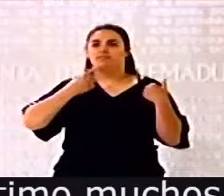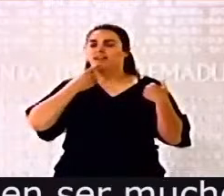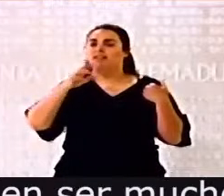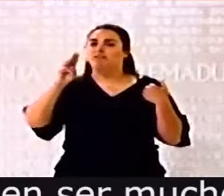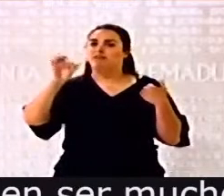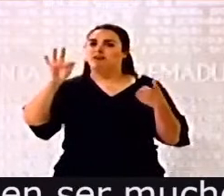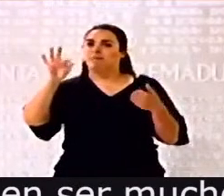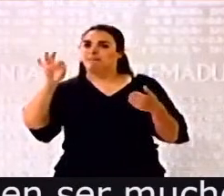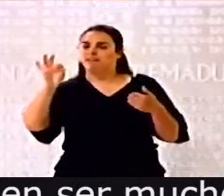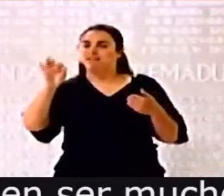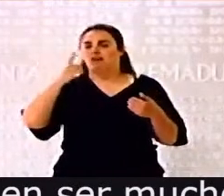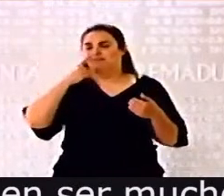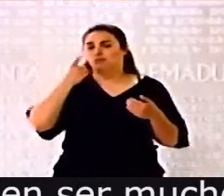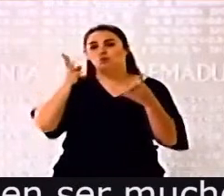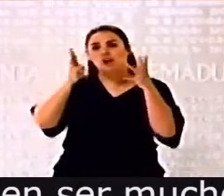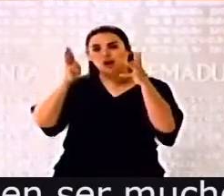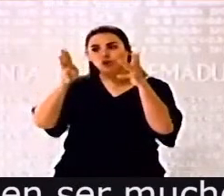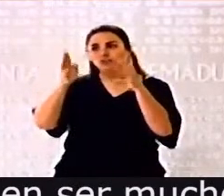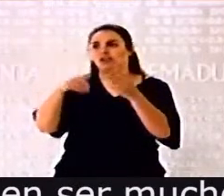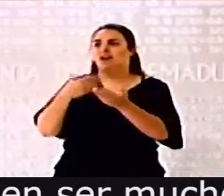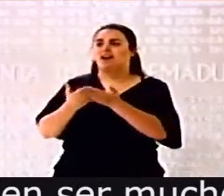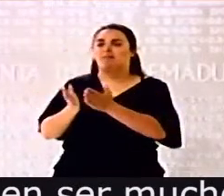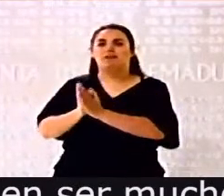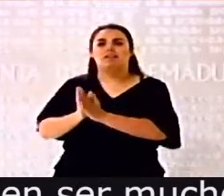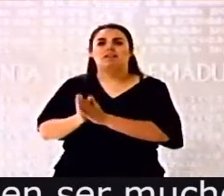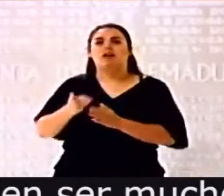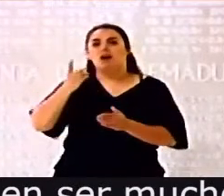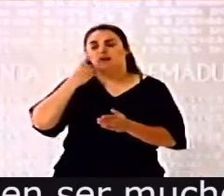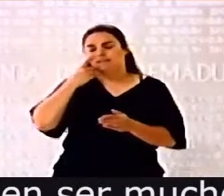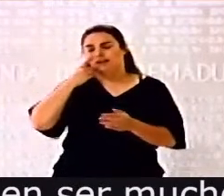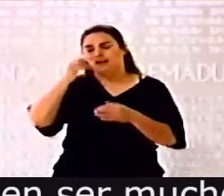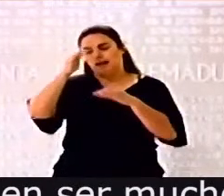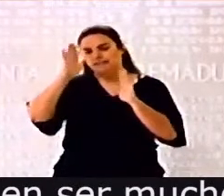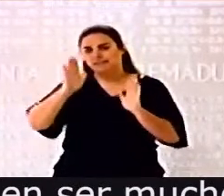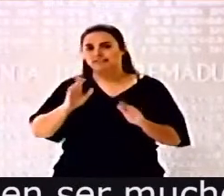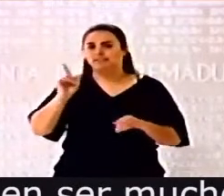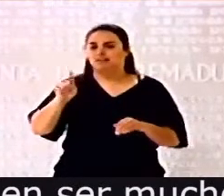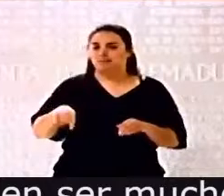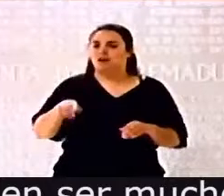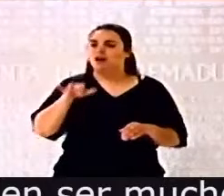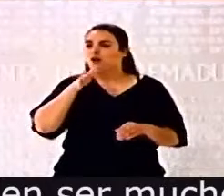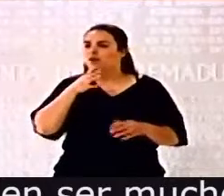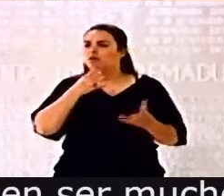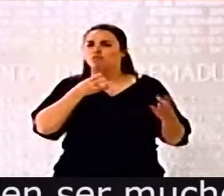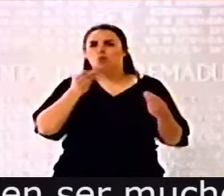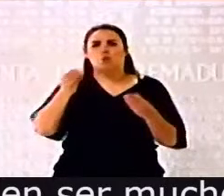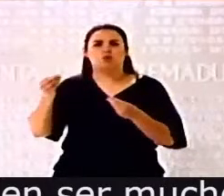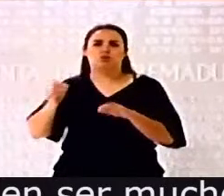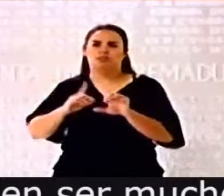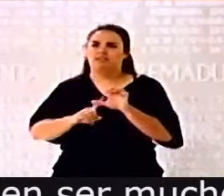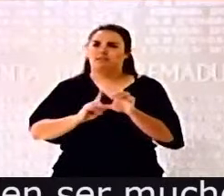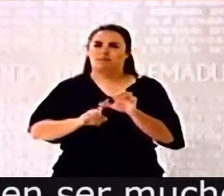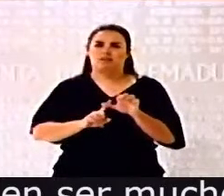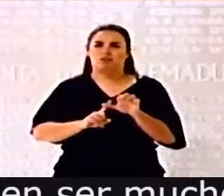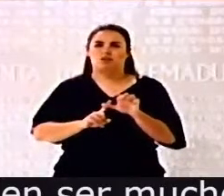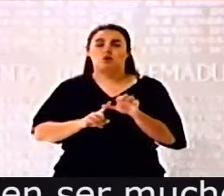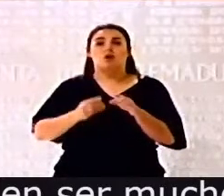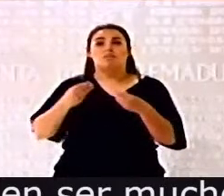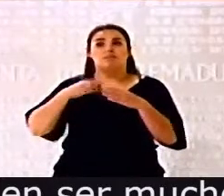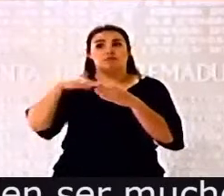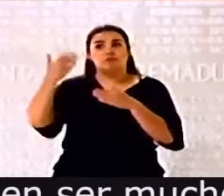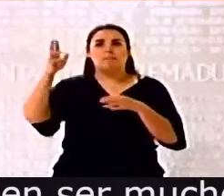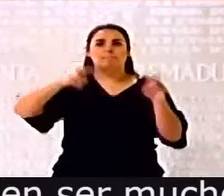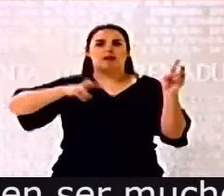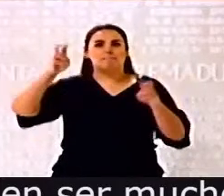Es decir, ¿la consejería le pedirían que abrieran, teniendo en cuenta también que van a ser cientos de extremeños que viven fuera, en el exterior, los que